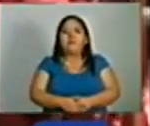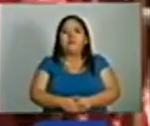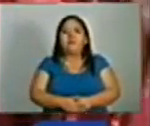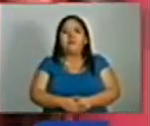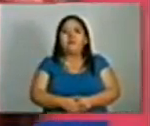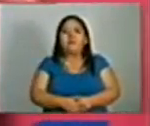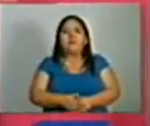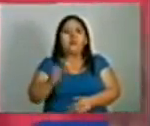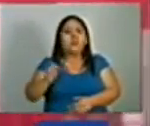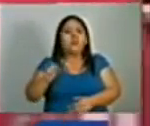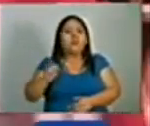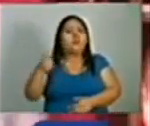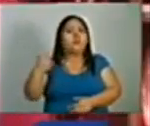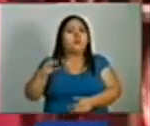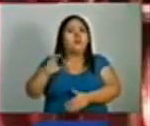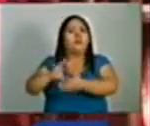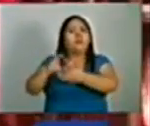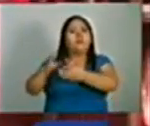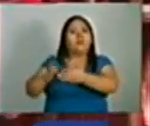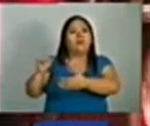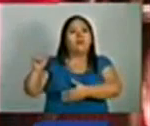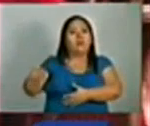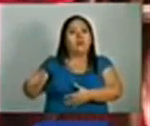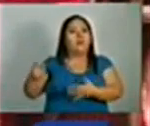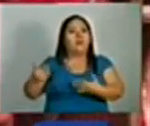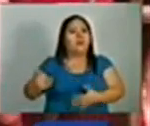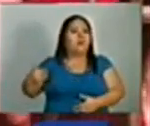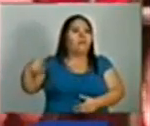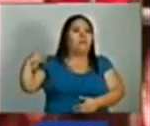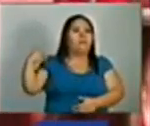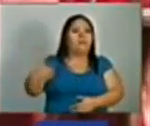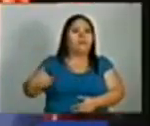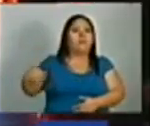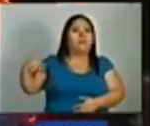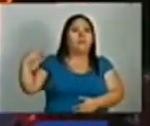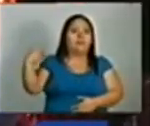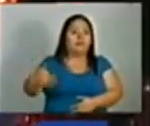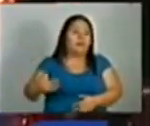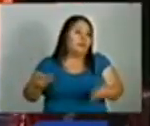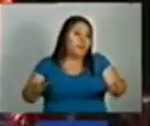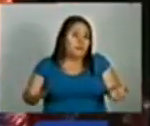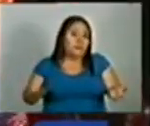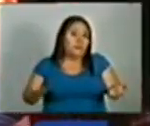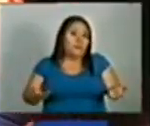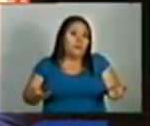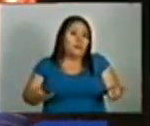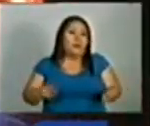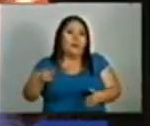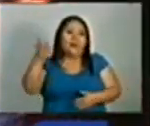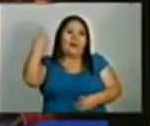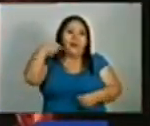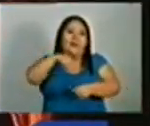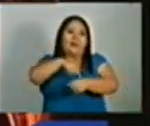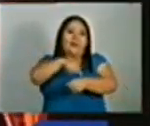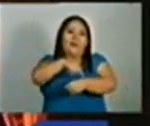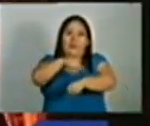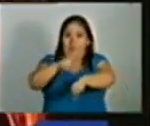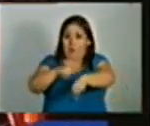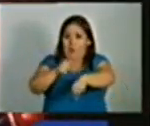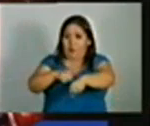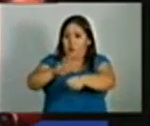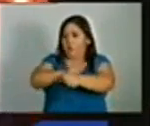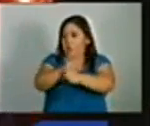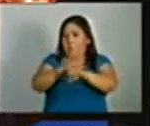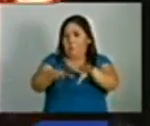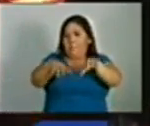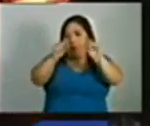sí, es más, es una tradición de que ha estado por muchos años, ¿verdad? Y bueno, por lo de la pandemia se había suspendido un poco